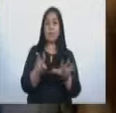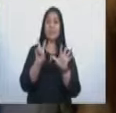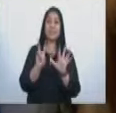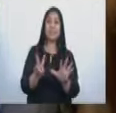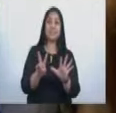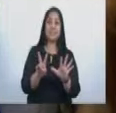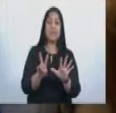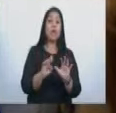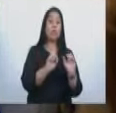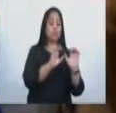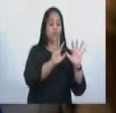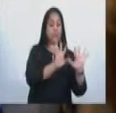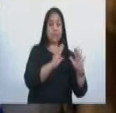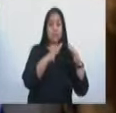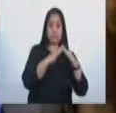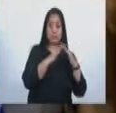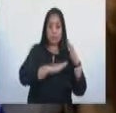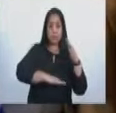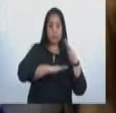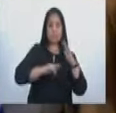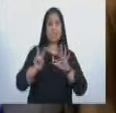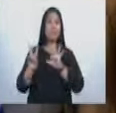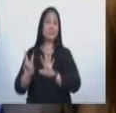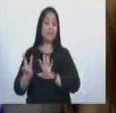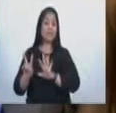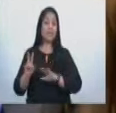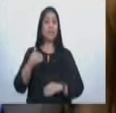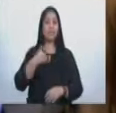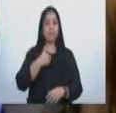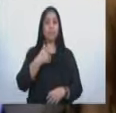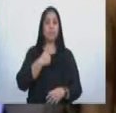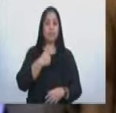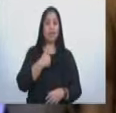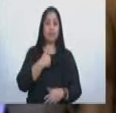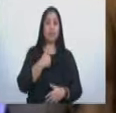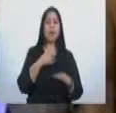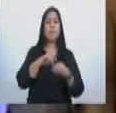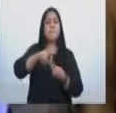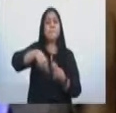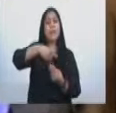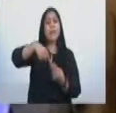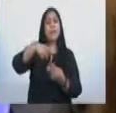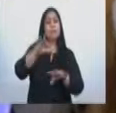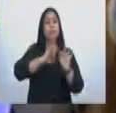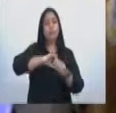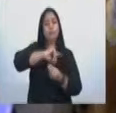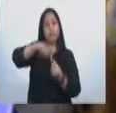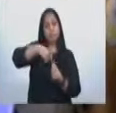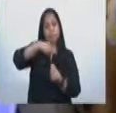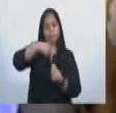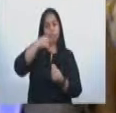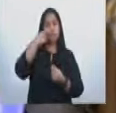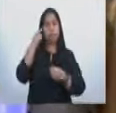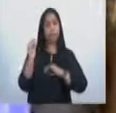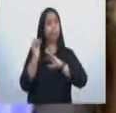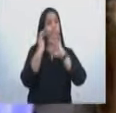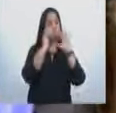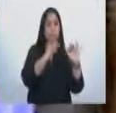de cada 10 hogares guatemaltecos reporten que tienen entes o familiares